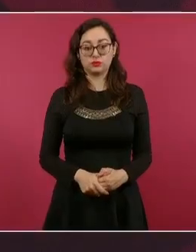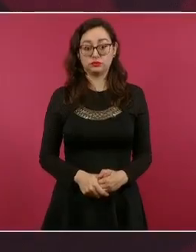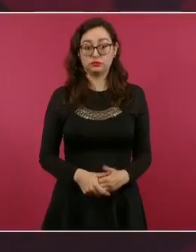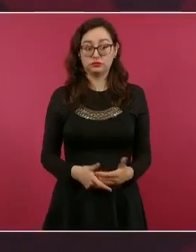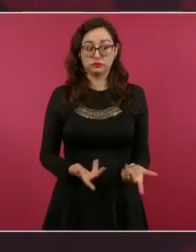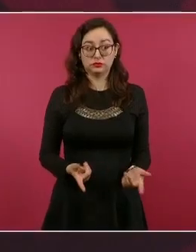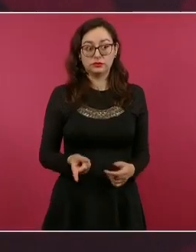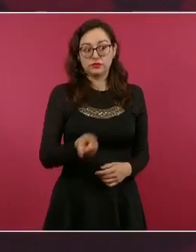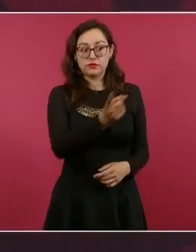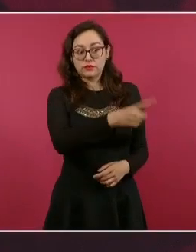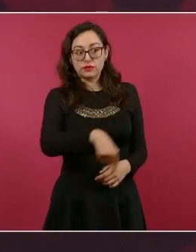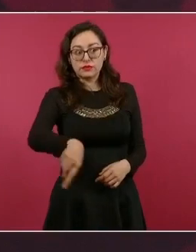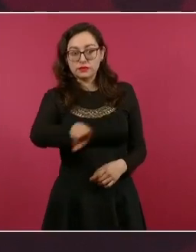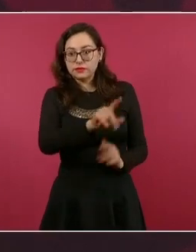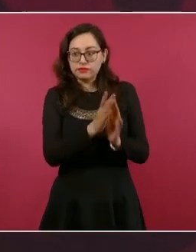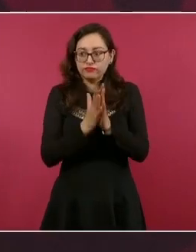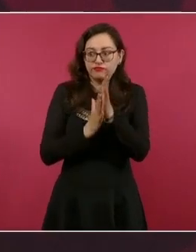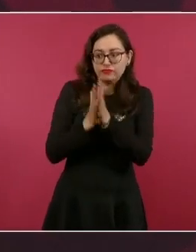sopilotes.